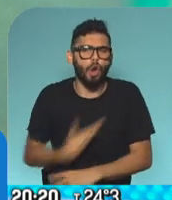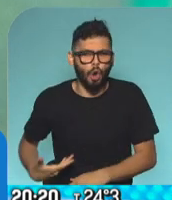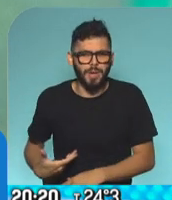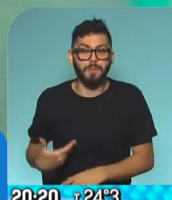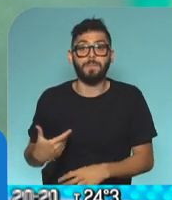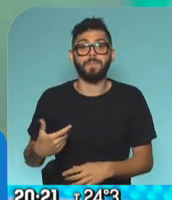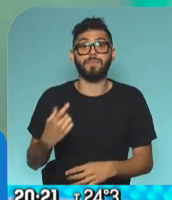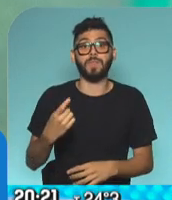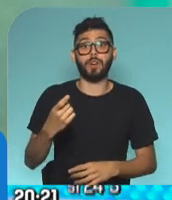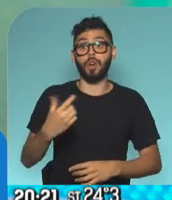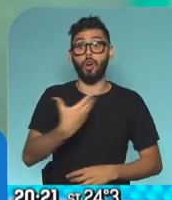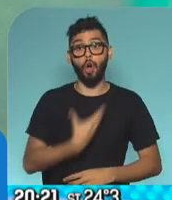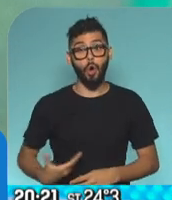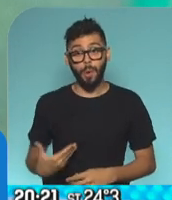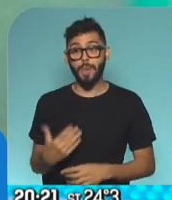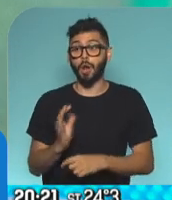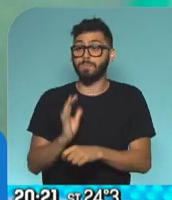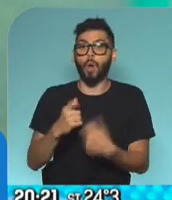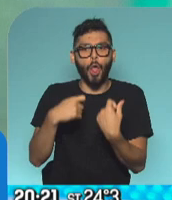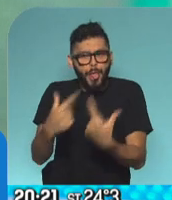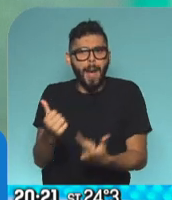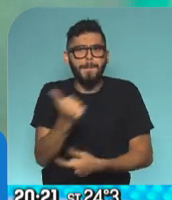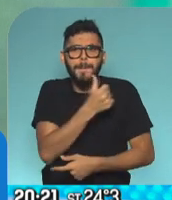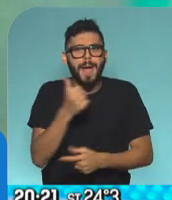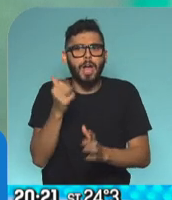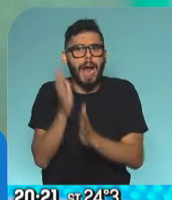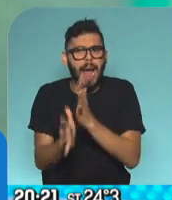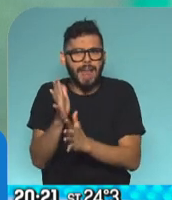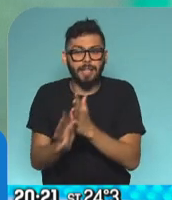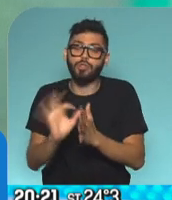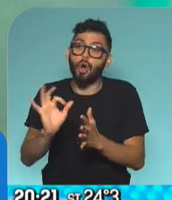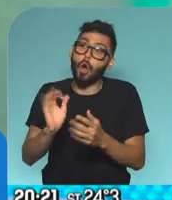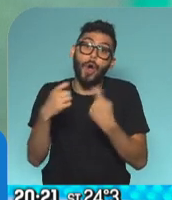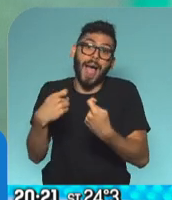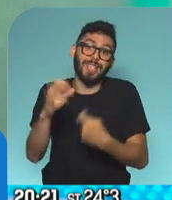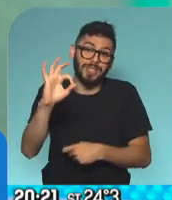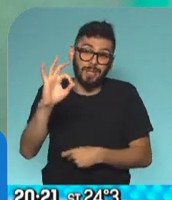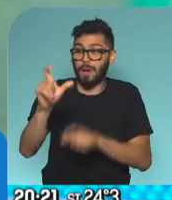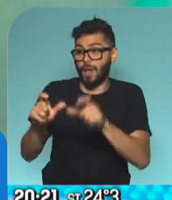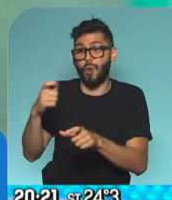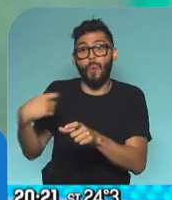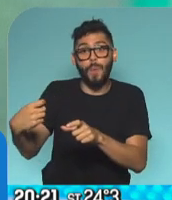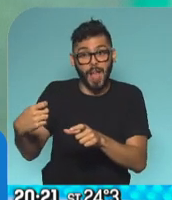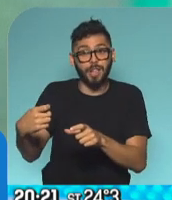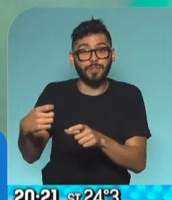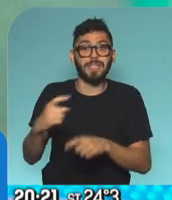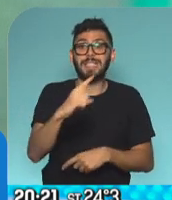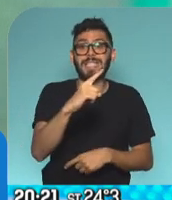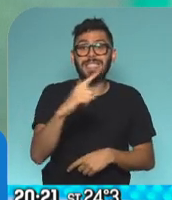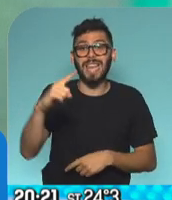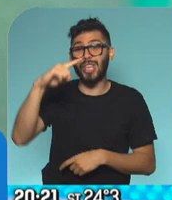con un gobierno que garantiza la medicación los medicamentos gratuitos o de costos cero para jubilados y jubiladas los 170